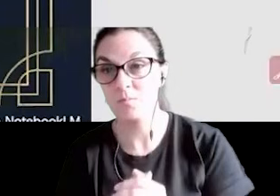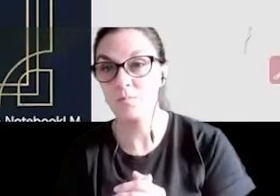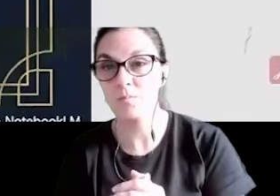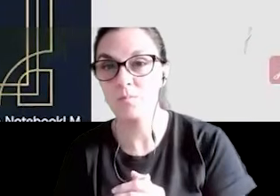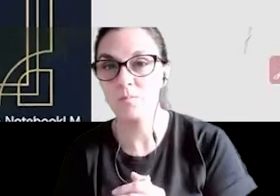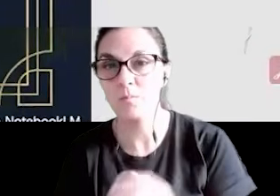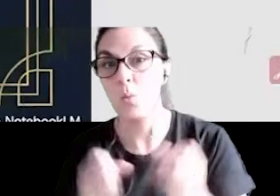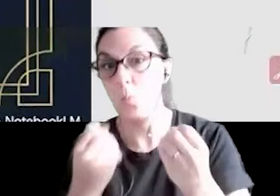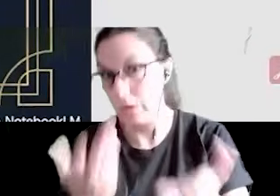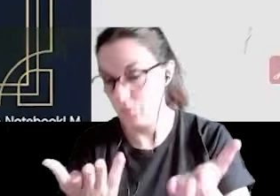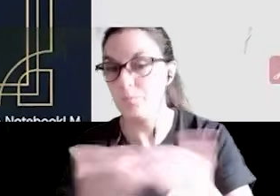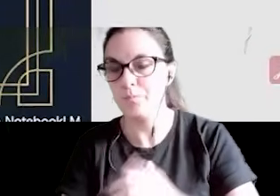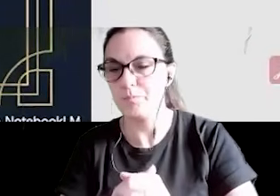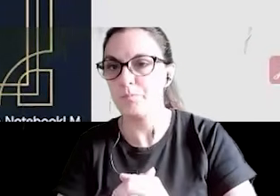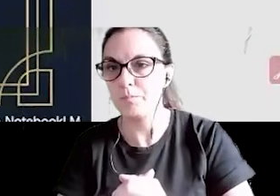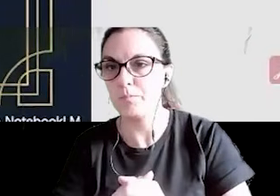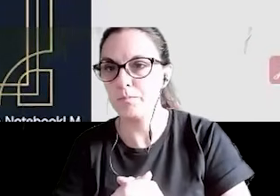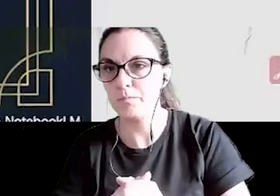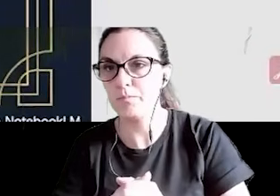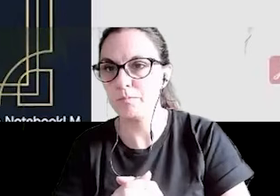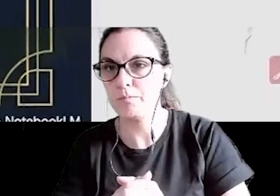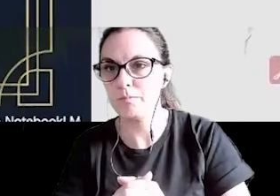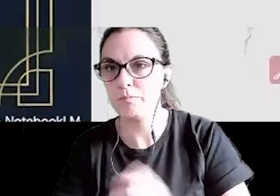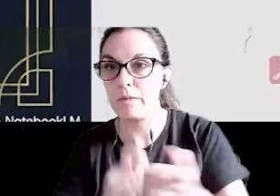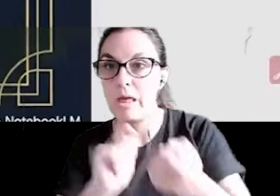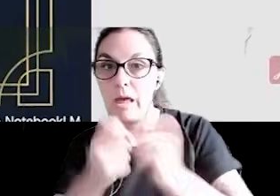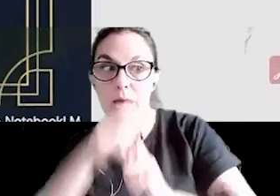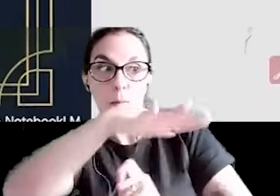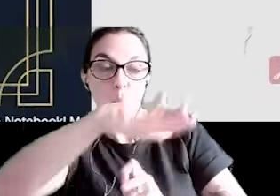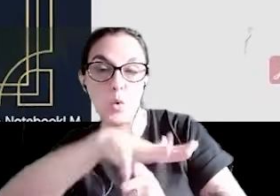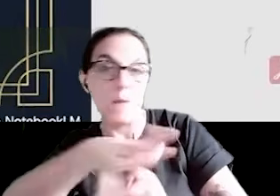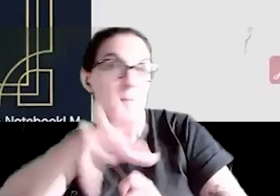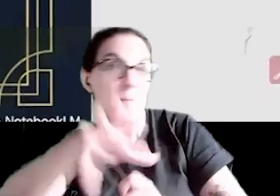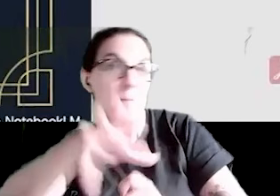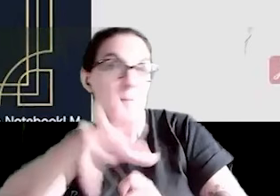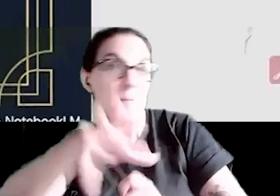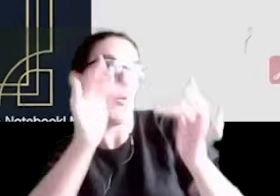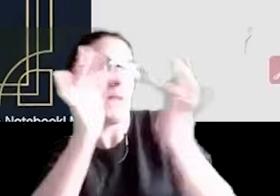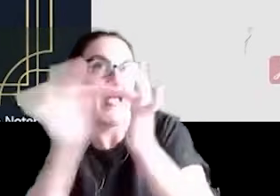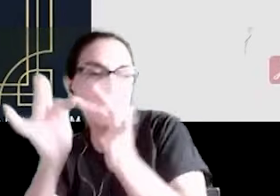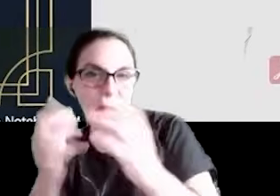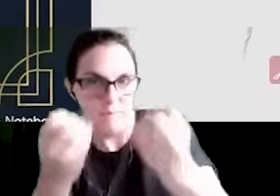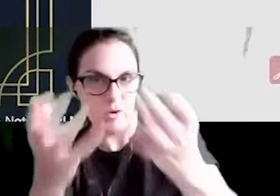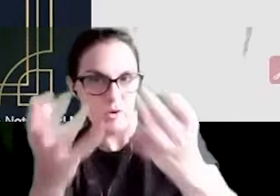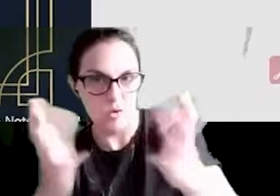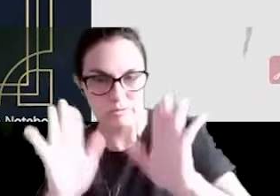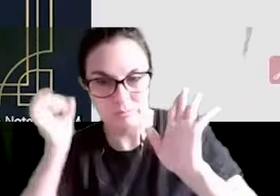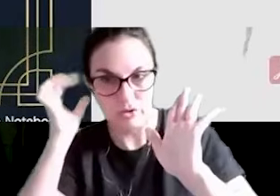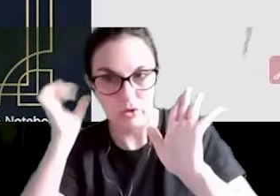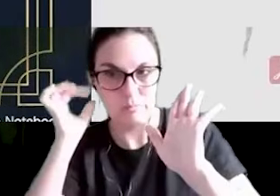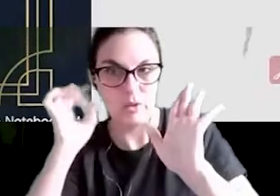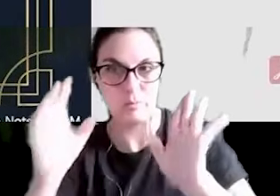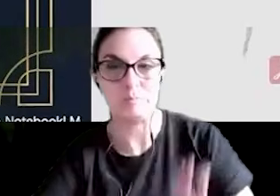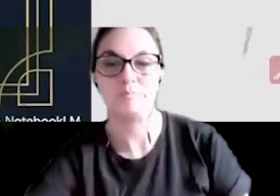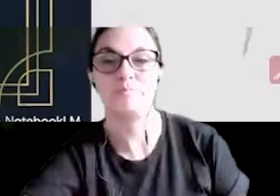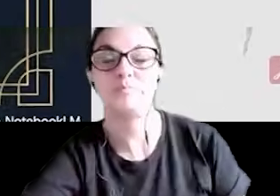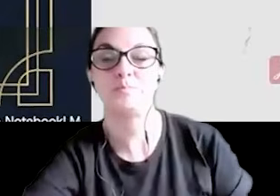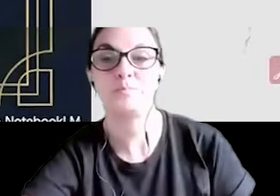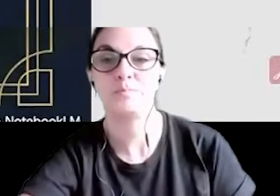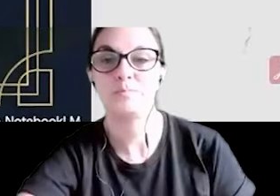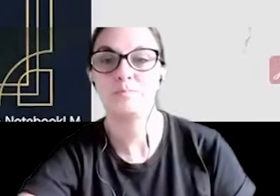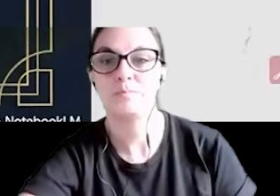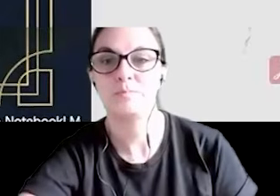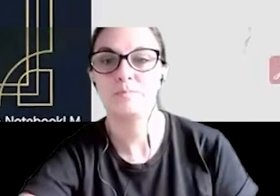en principio tengo buena señal, pero voy a tratar de cambiar lo que no es la conexión. Gracias, chicos, acuérdenme un segundo. A ver, seguro si mejora la